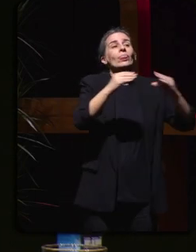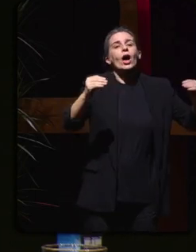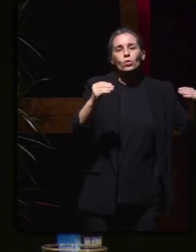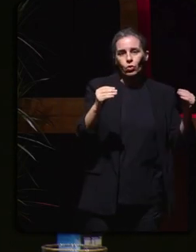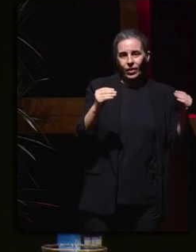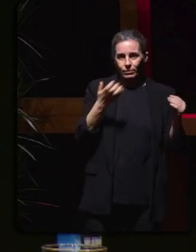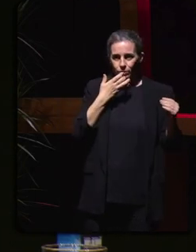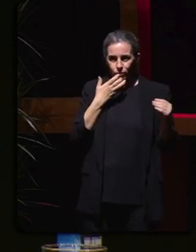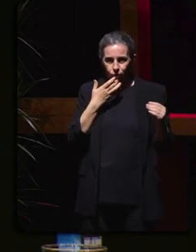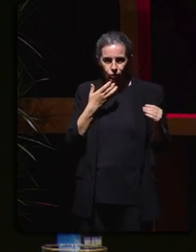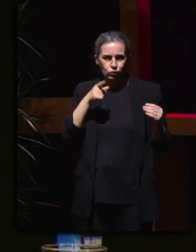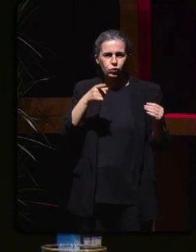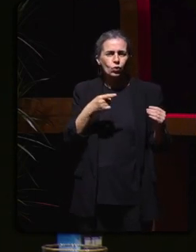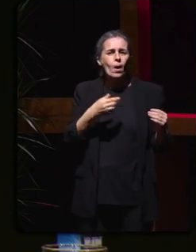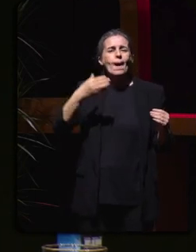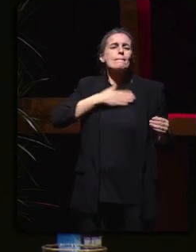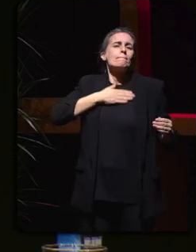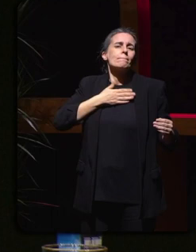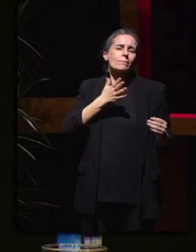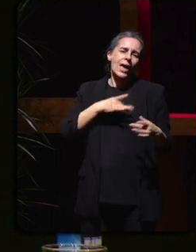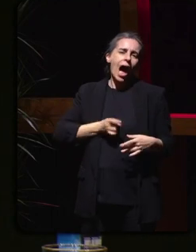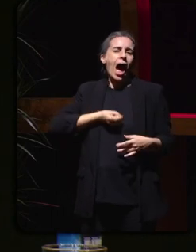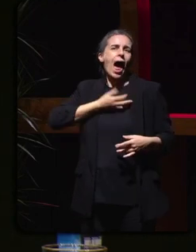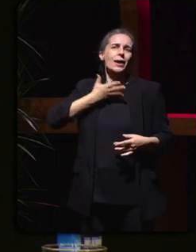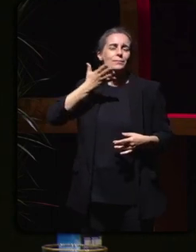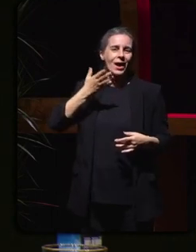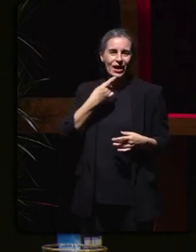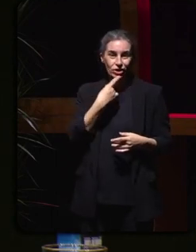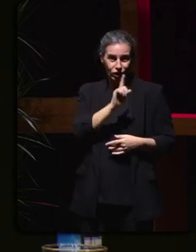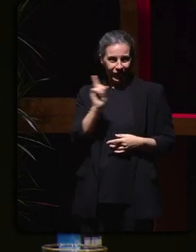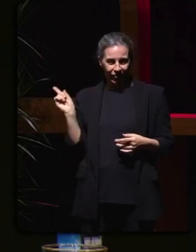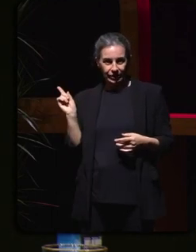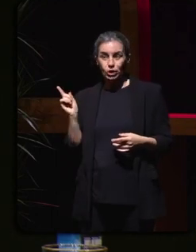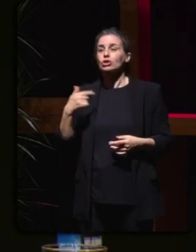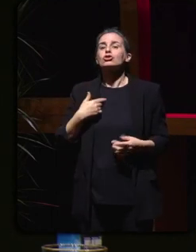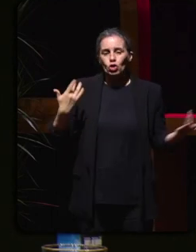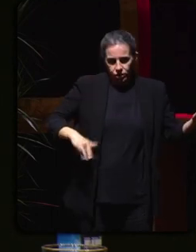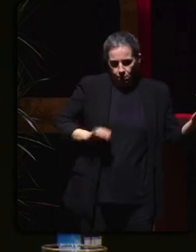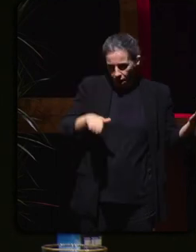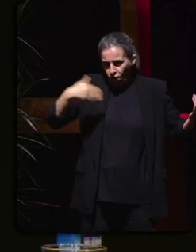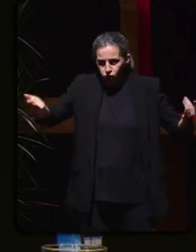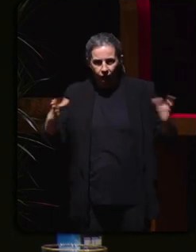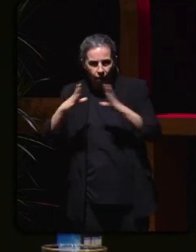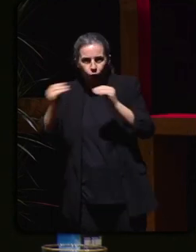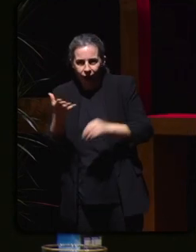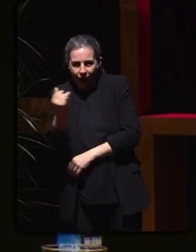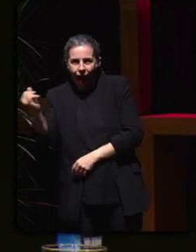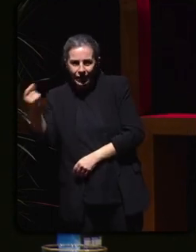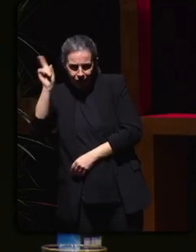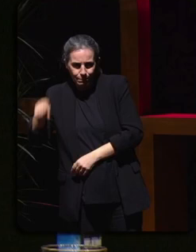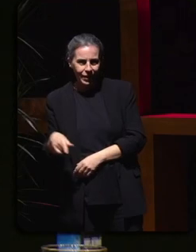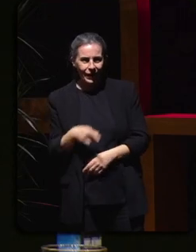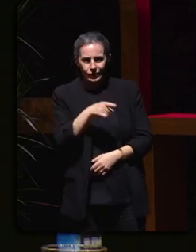dice mi alma porque no soy andaluza pero no soy de Sevilla fuera de Sevilla y Andalucía también bueno El caso